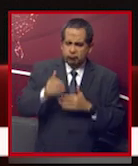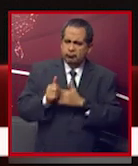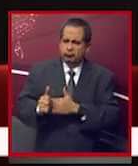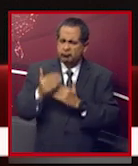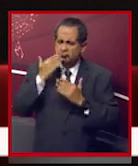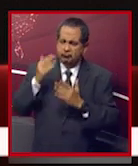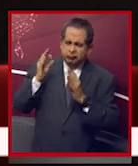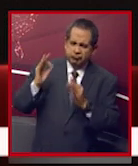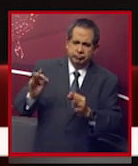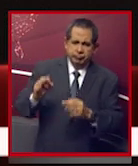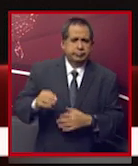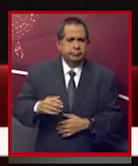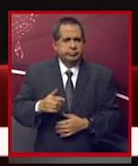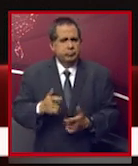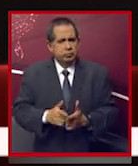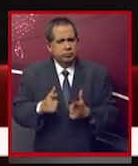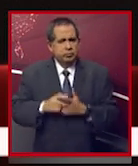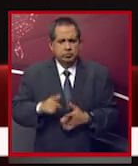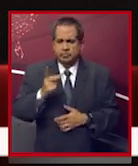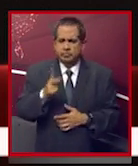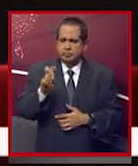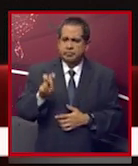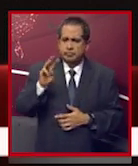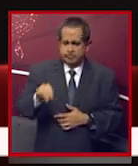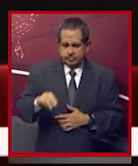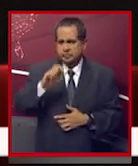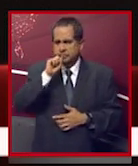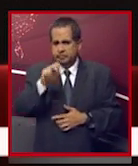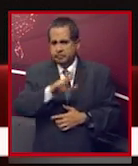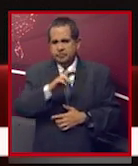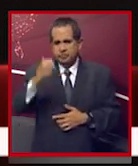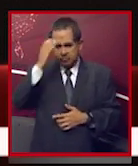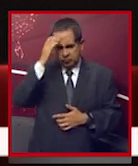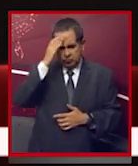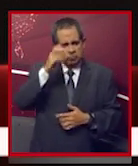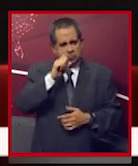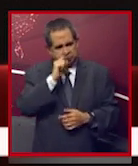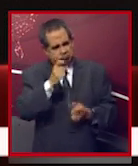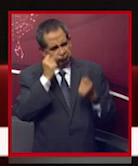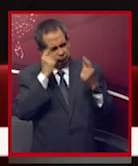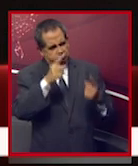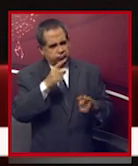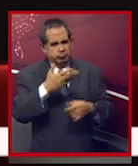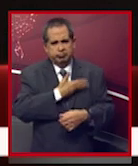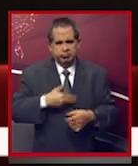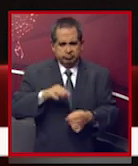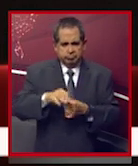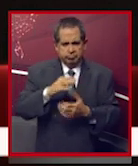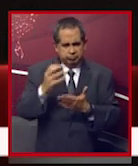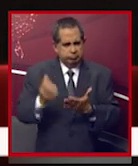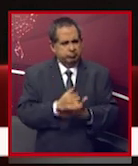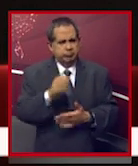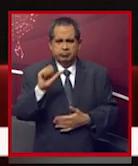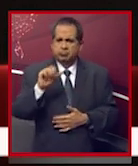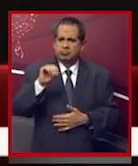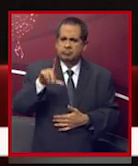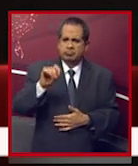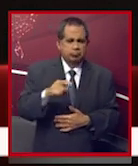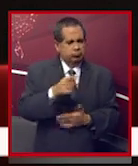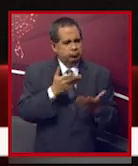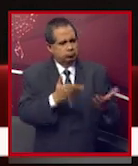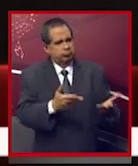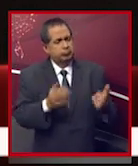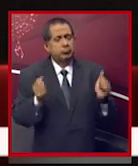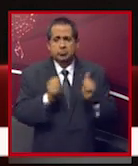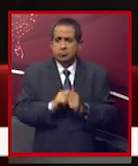Verde también reconoce el liderazgo del presidente electo Andrés Manuel López Obrador y a los más